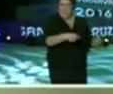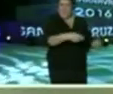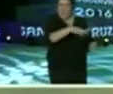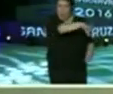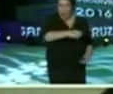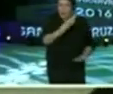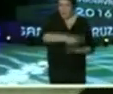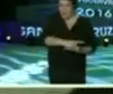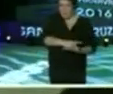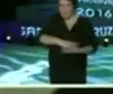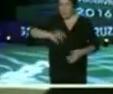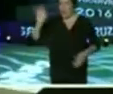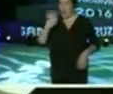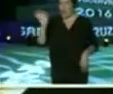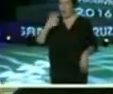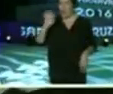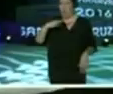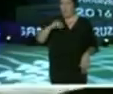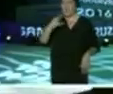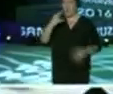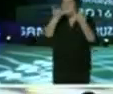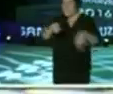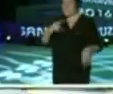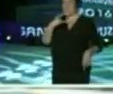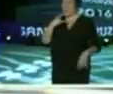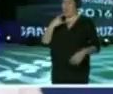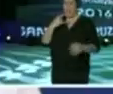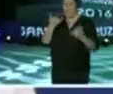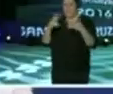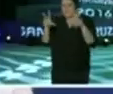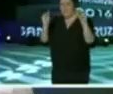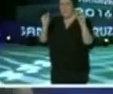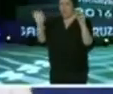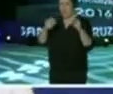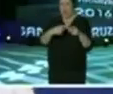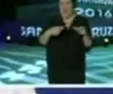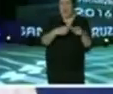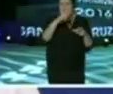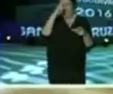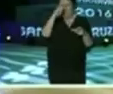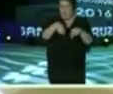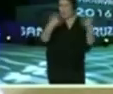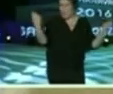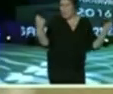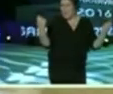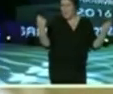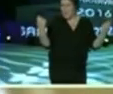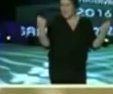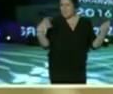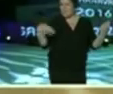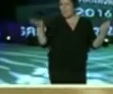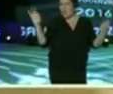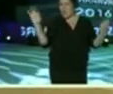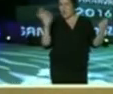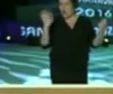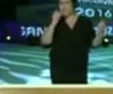Conseguirá finalmente dejar de celebrar el Halloween. Romperá su carnet del Real Madrid. Dejará de ver españoles